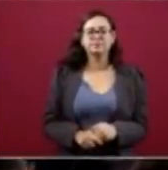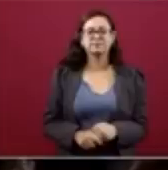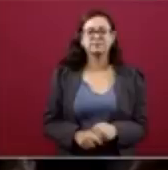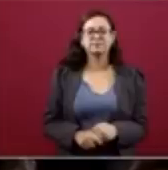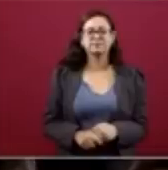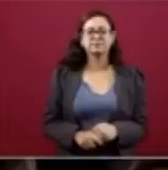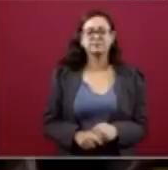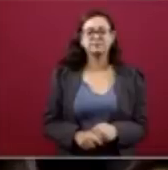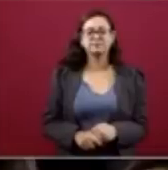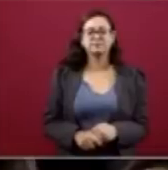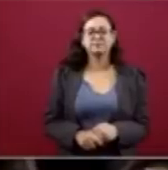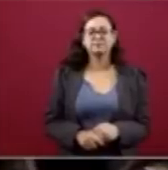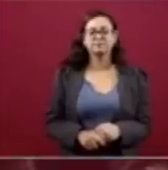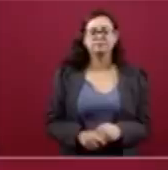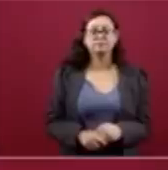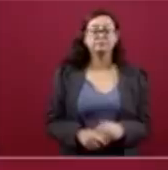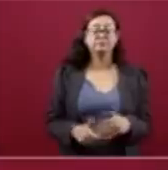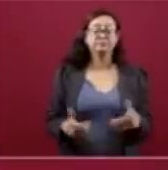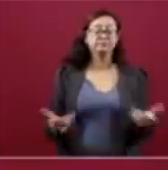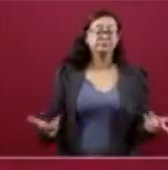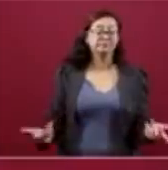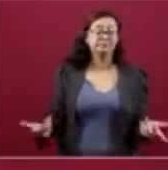el país se desvió